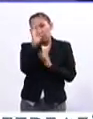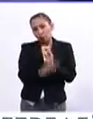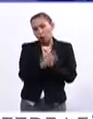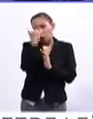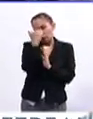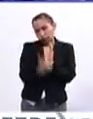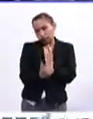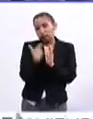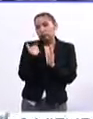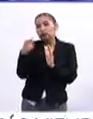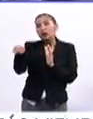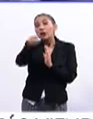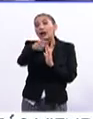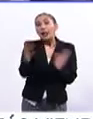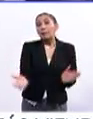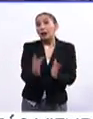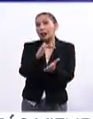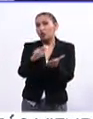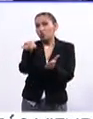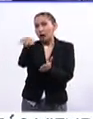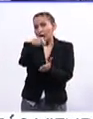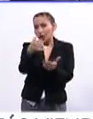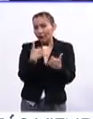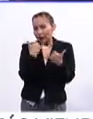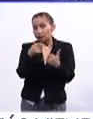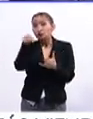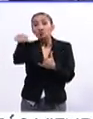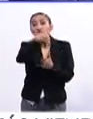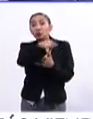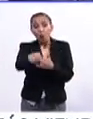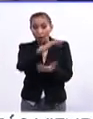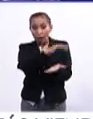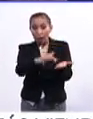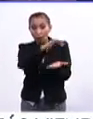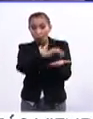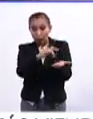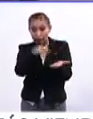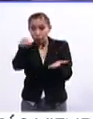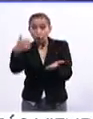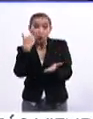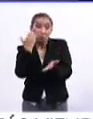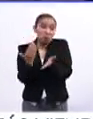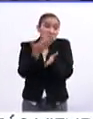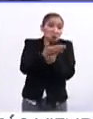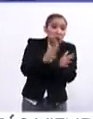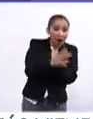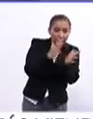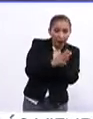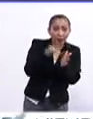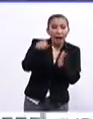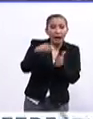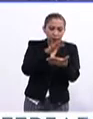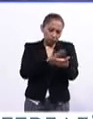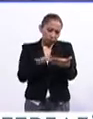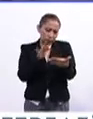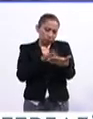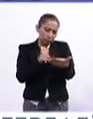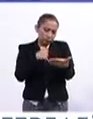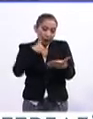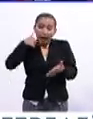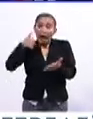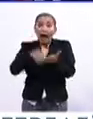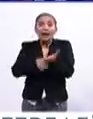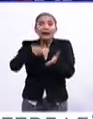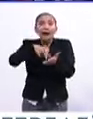buen descuento. La idea es promover la lectura, y quienes deseen participar en el concurso hacen una carta